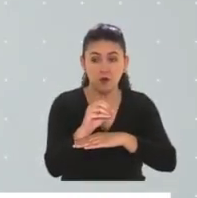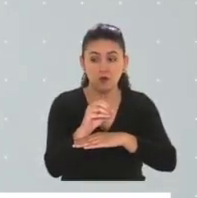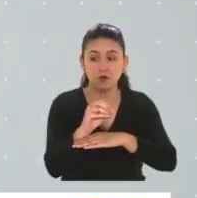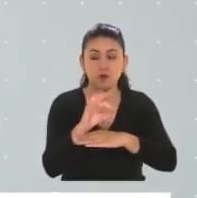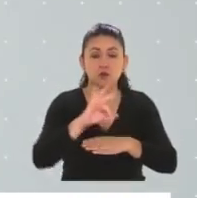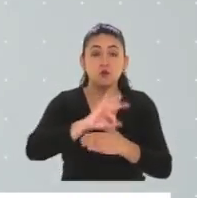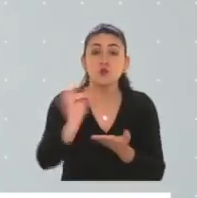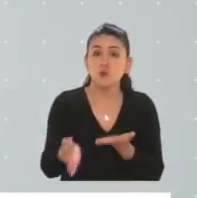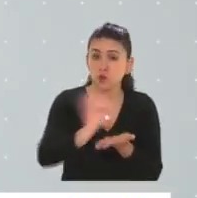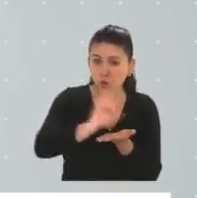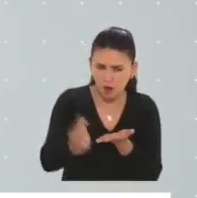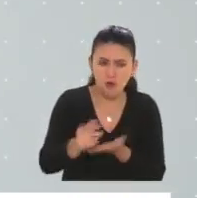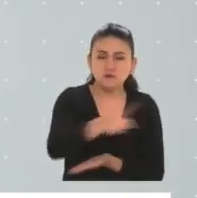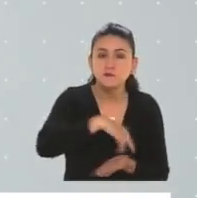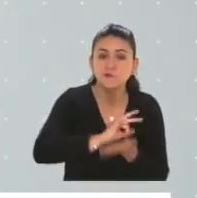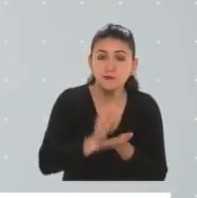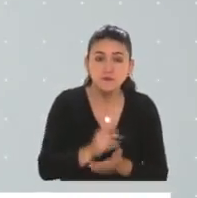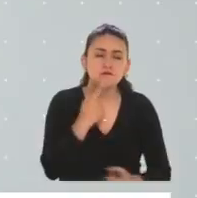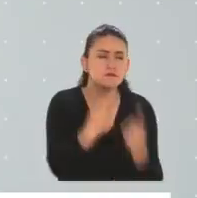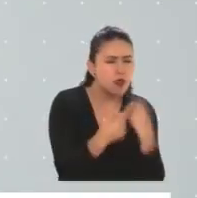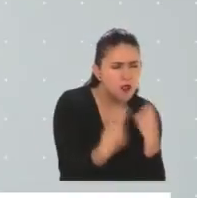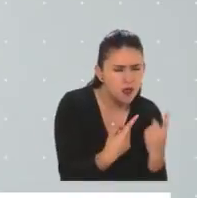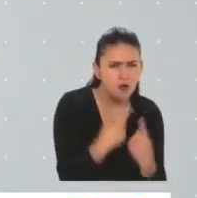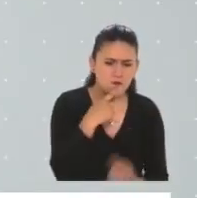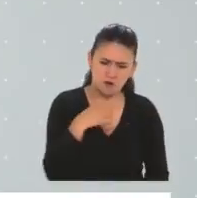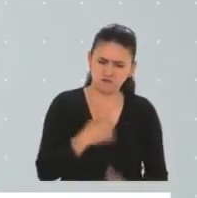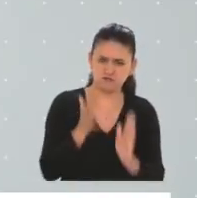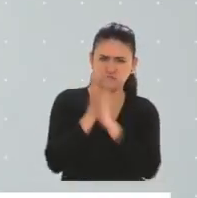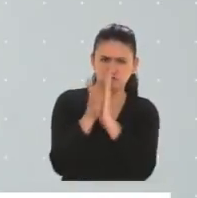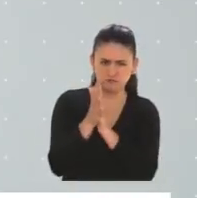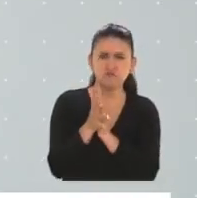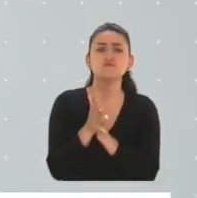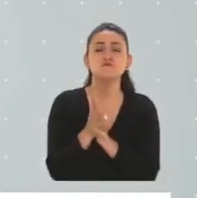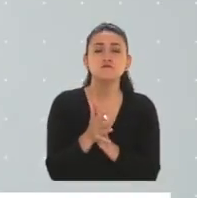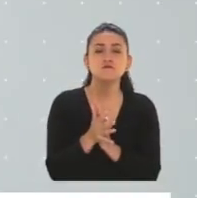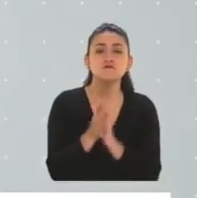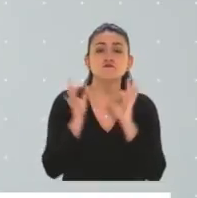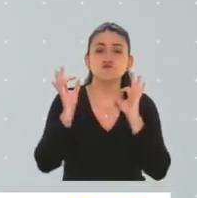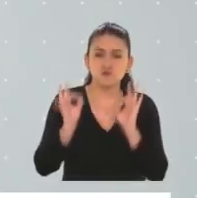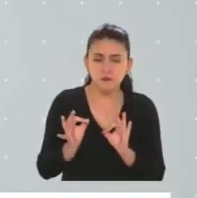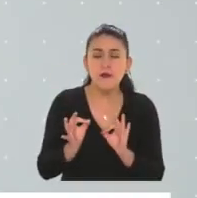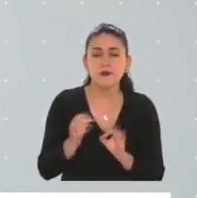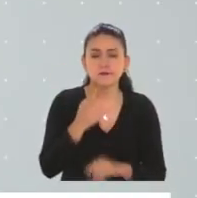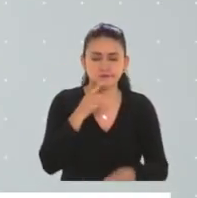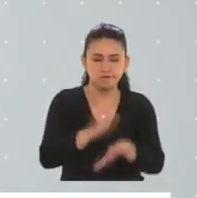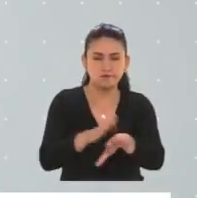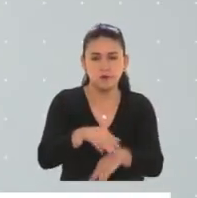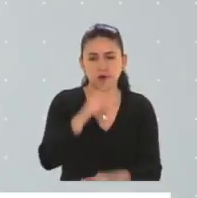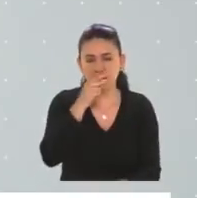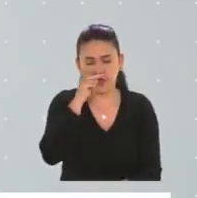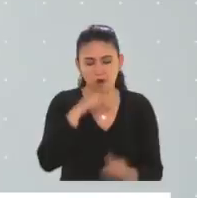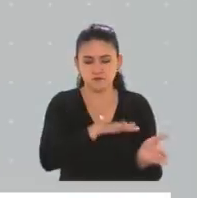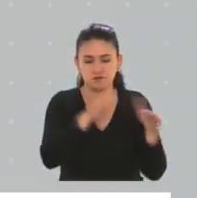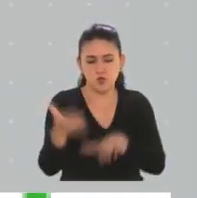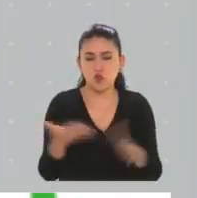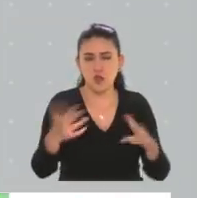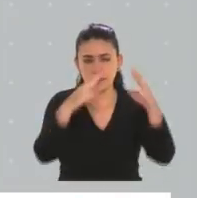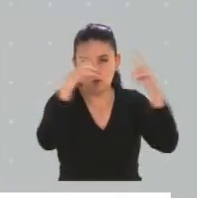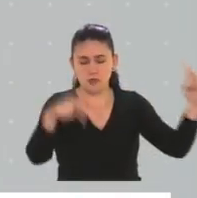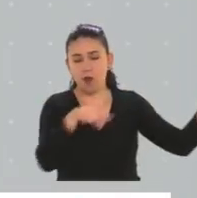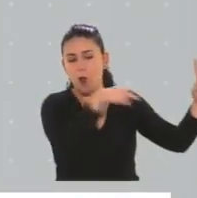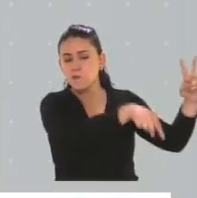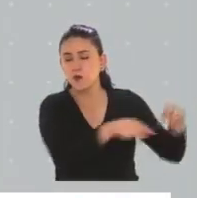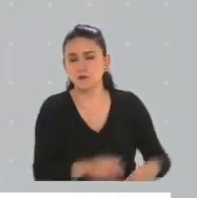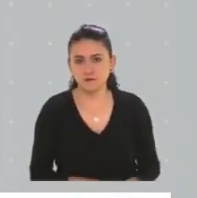ahí, en medio de las investigaciones y las declaraciones, aseguró que, o entregó más bien, las coordenadas en donde se encontraría el menor. Hasta